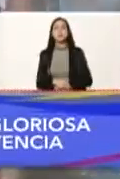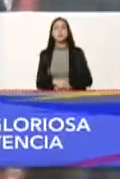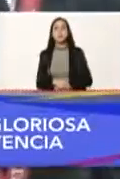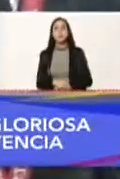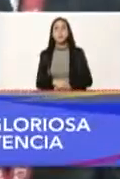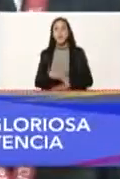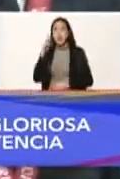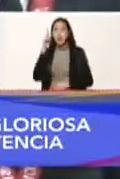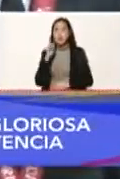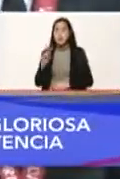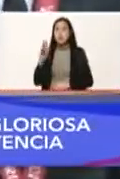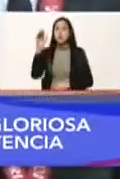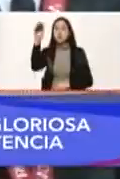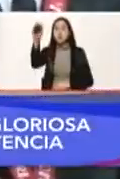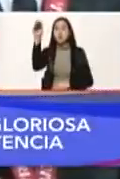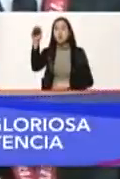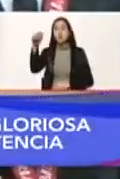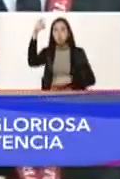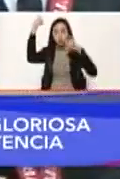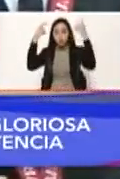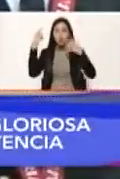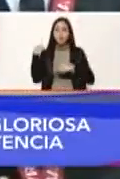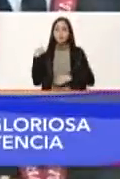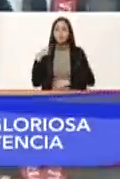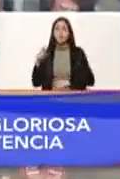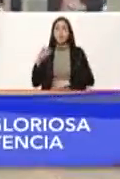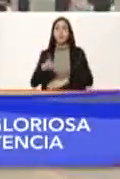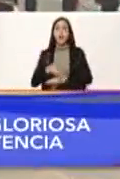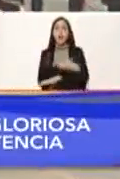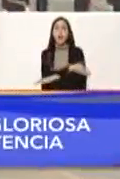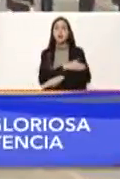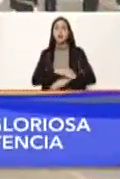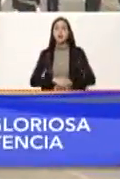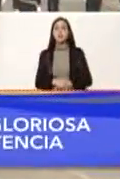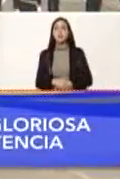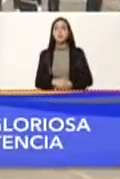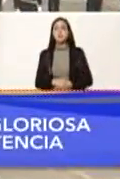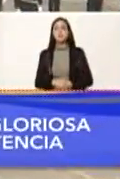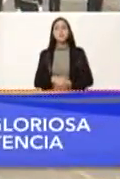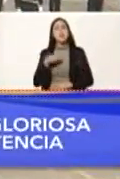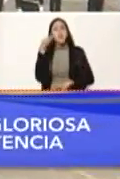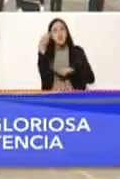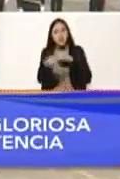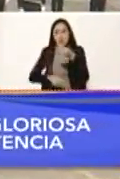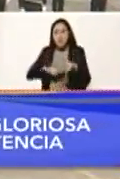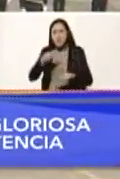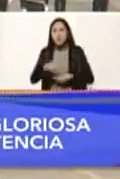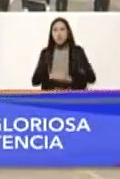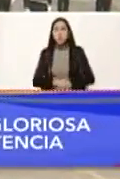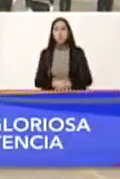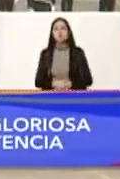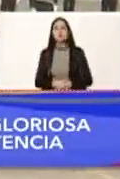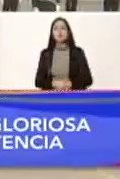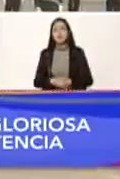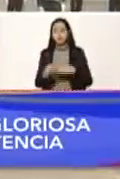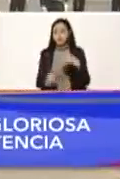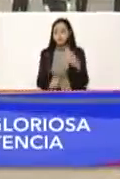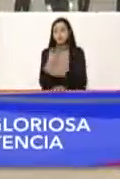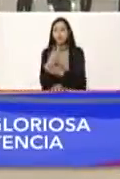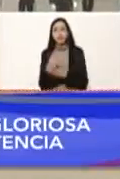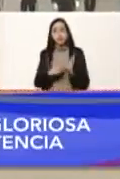Una visión de futuro tuvo. Y lo que sembró nuestro comandante Chávez, aquí está floreciendo